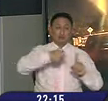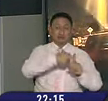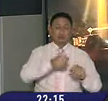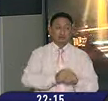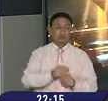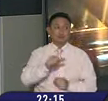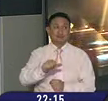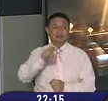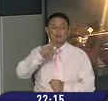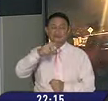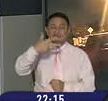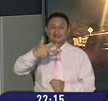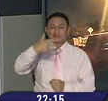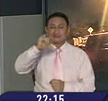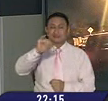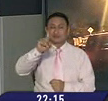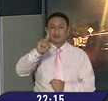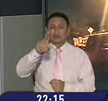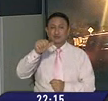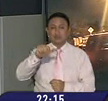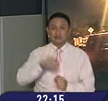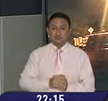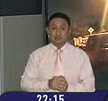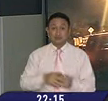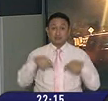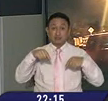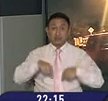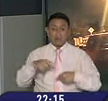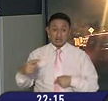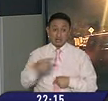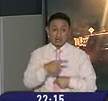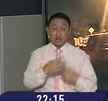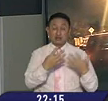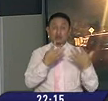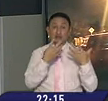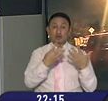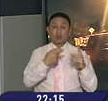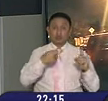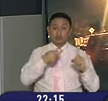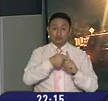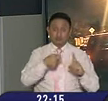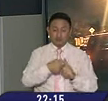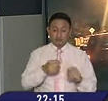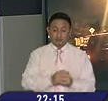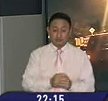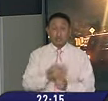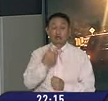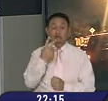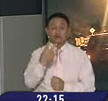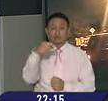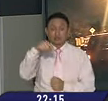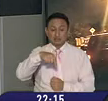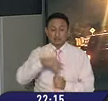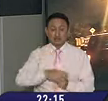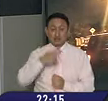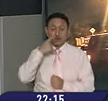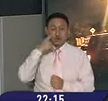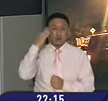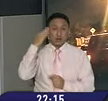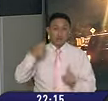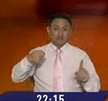Archidona. En lo que va del año se han registrado 8 muertes violentas. 2 de ellas han sido tipificadas como